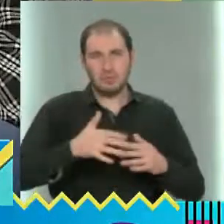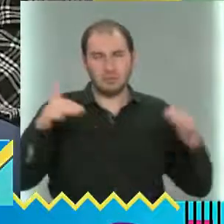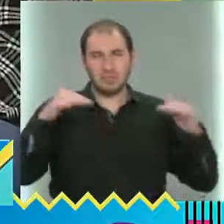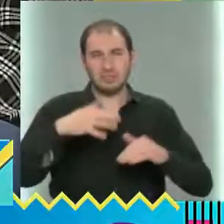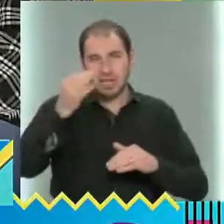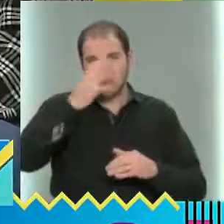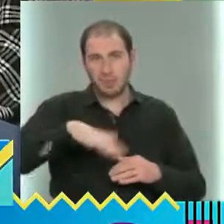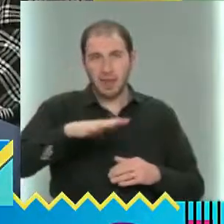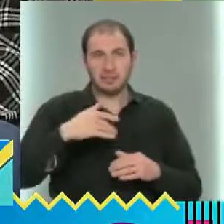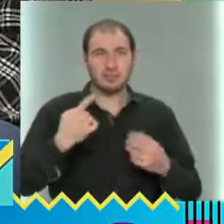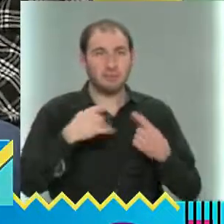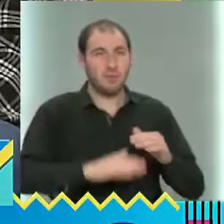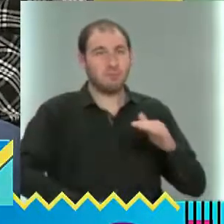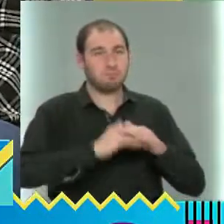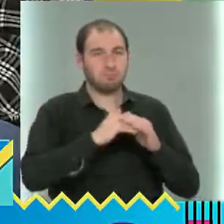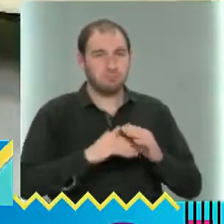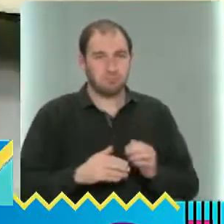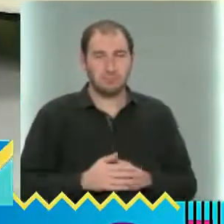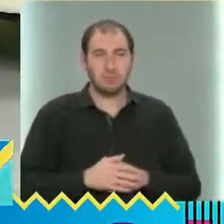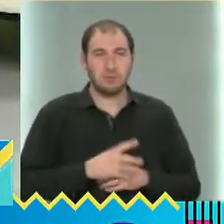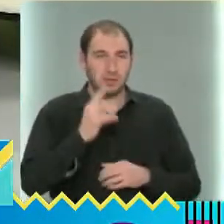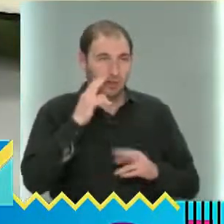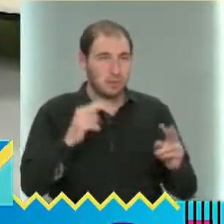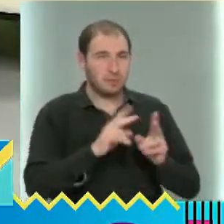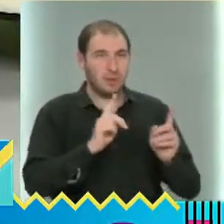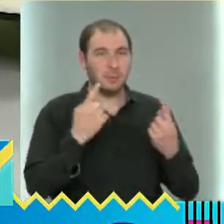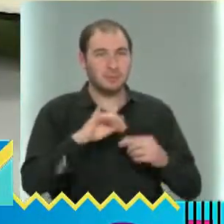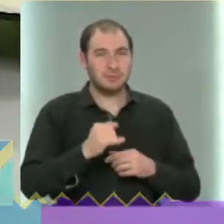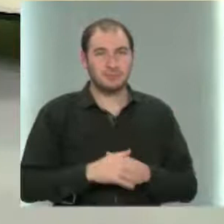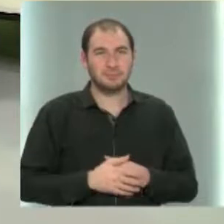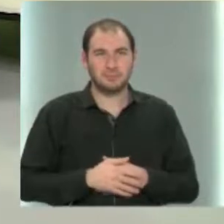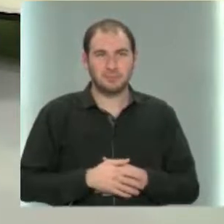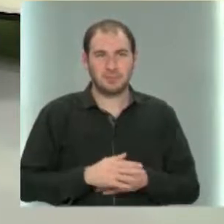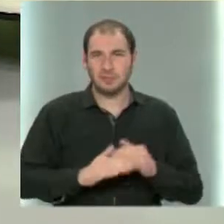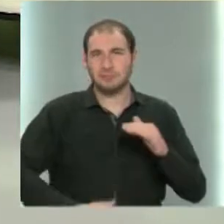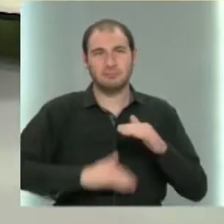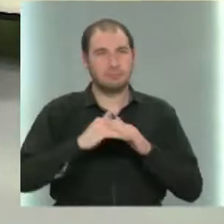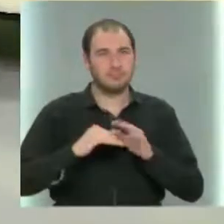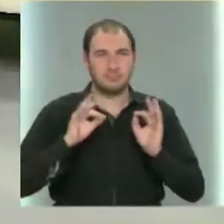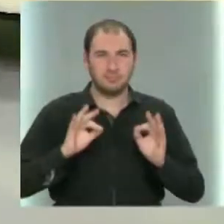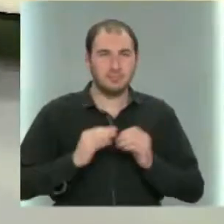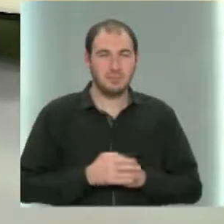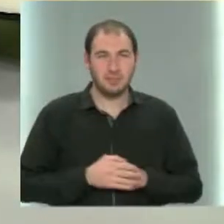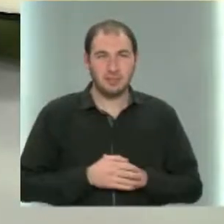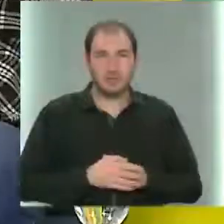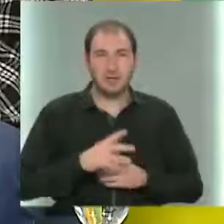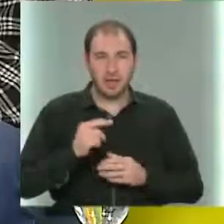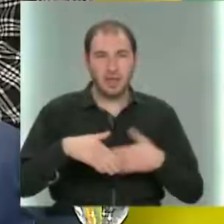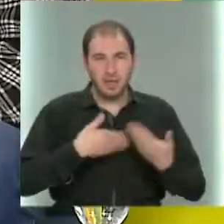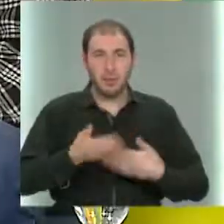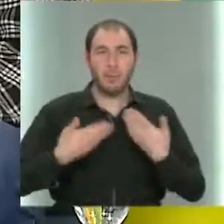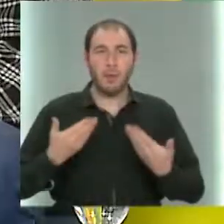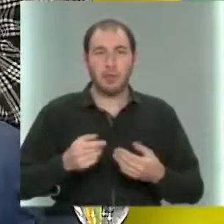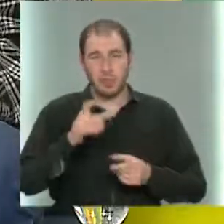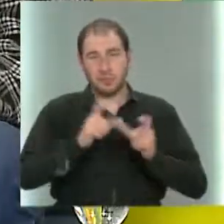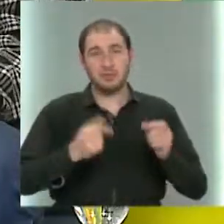en el Teatro Plaza, pero... Pero lo llenó, sí, estuvimos ahí. No nos vimos, pero sí. Lleno, fantástico. O sea que puede funcionar. A la